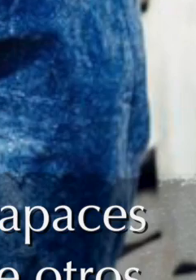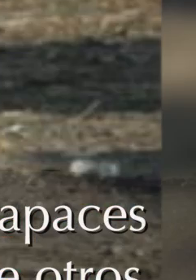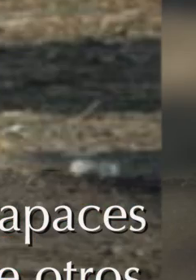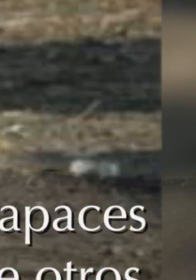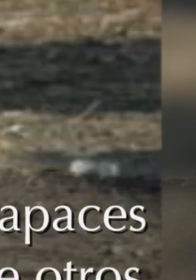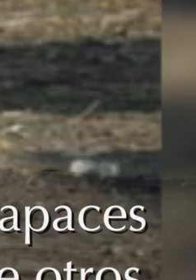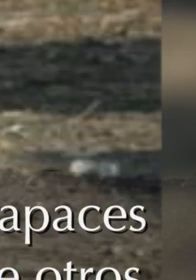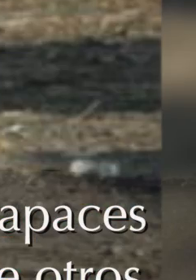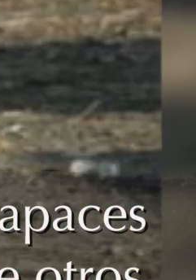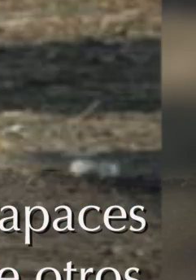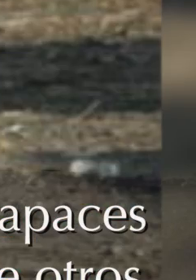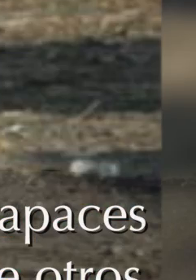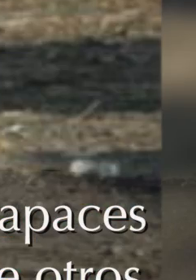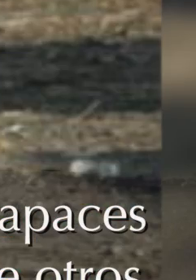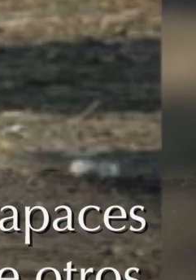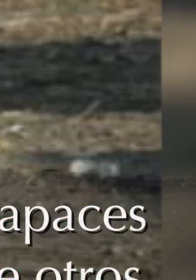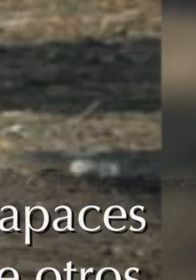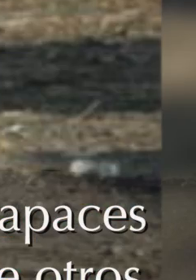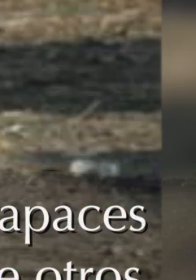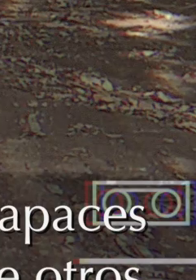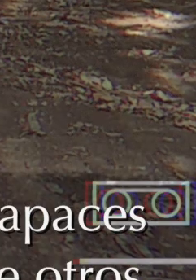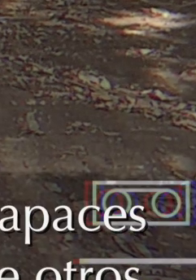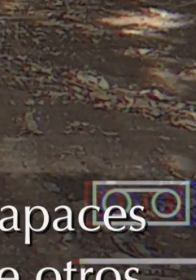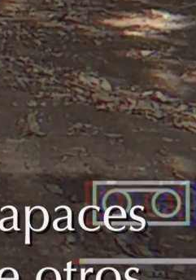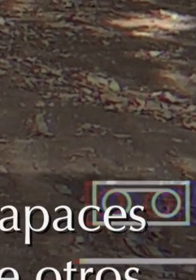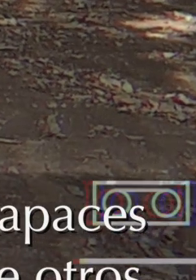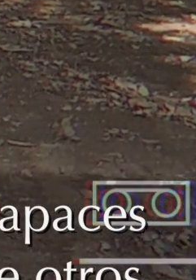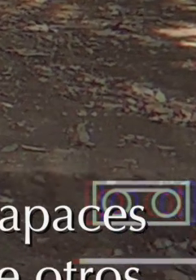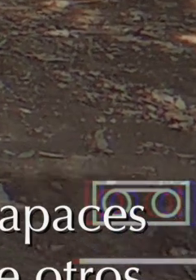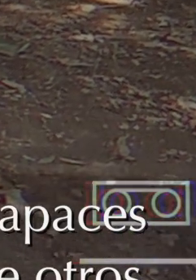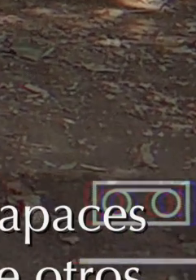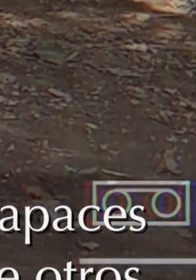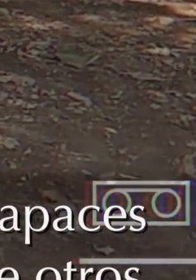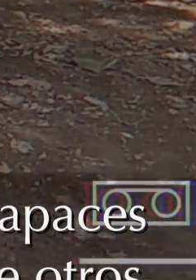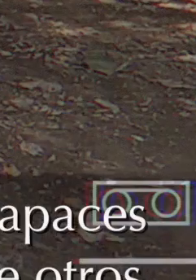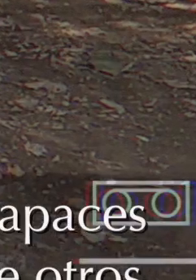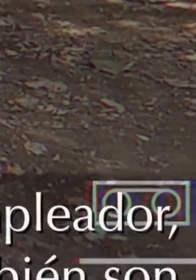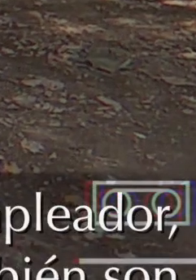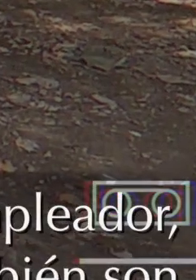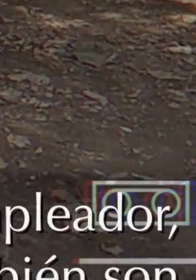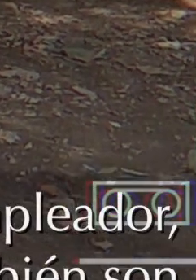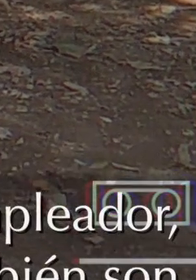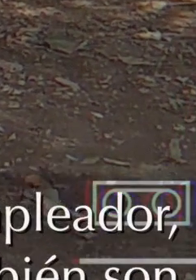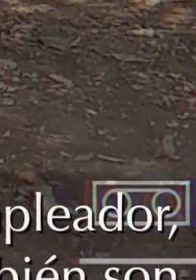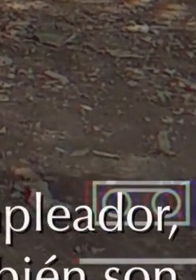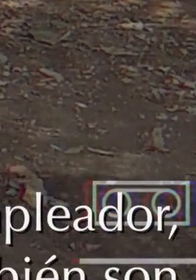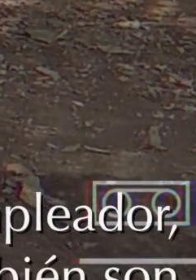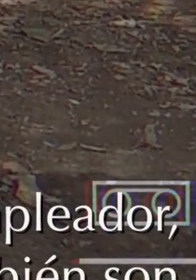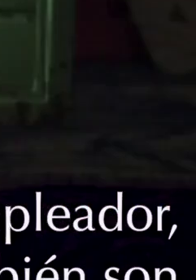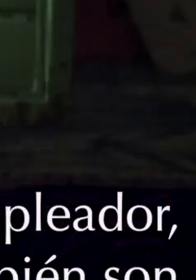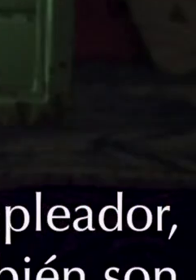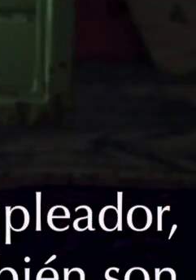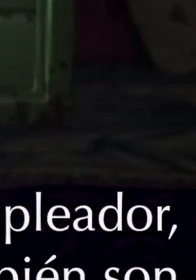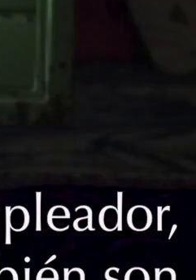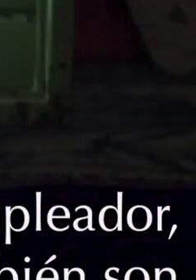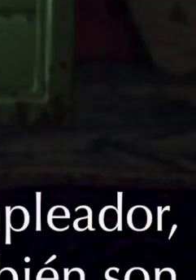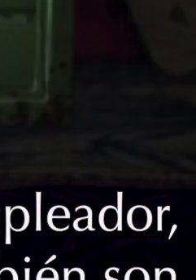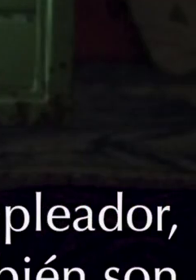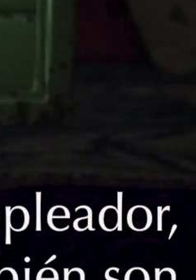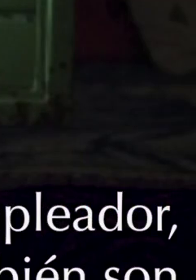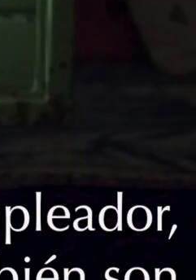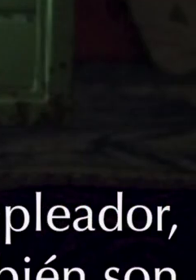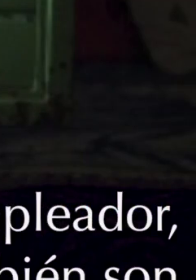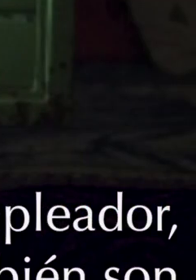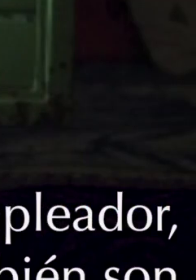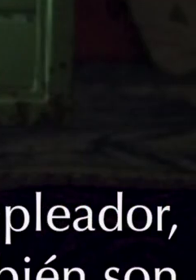cargas pesadas superiores a lo que son capaces de cargar y responsabilizarse del cuidado de otros niños en el hogar del empleador. Sin tener en